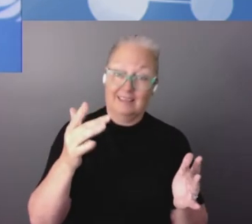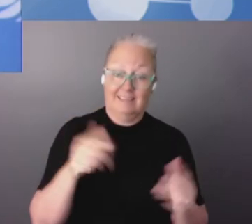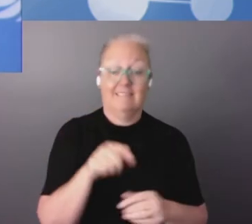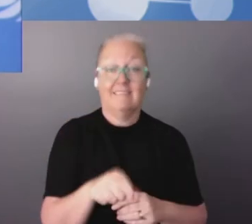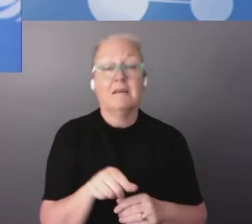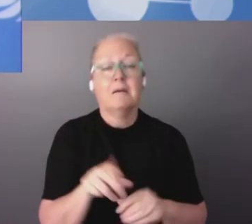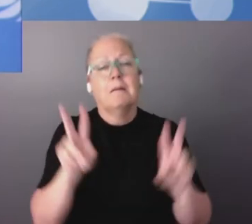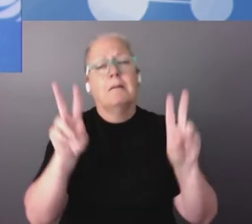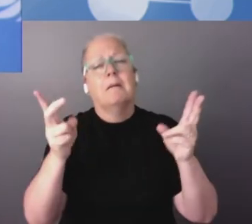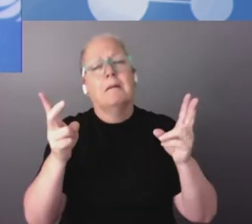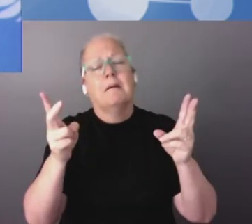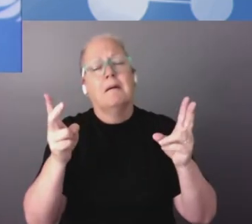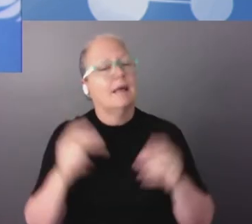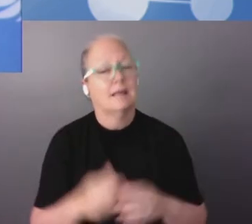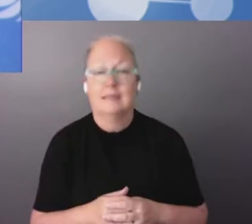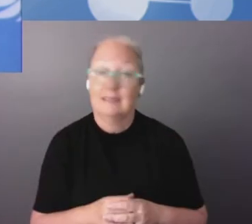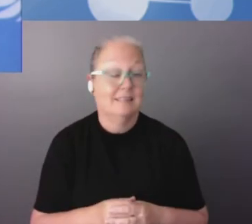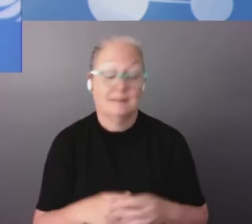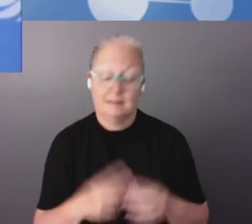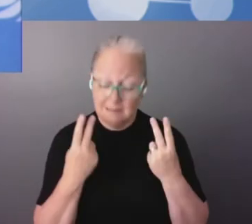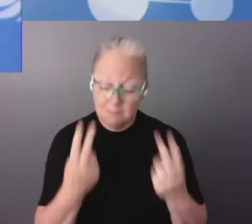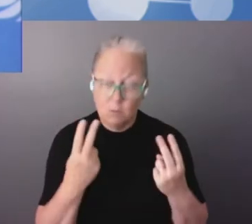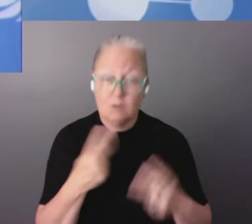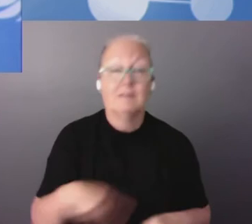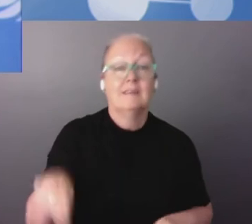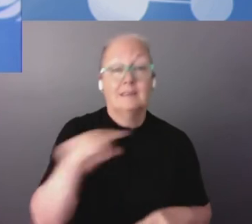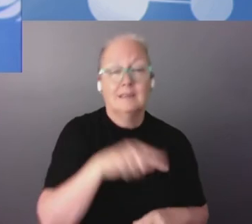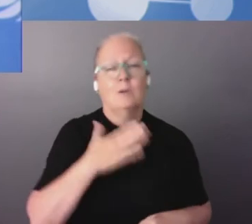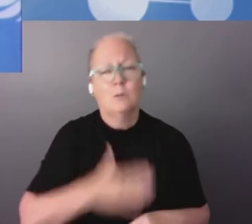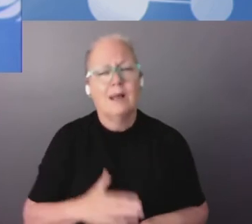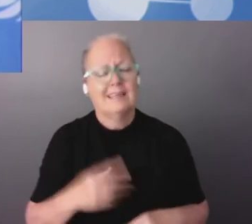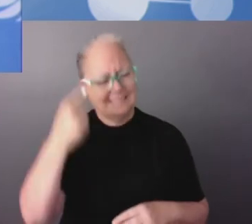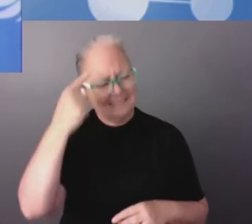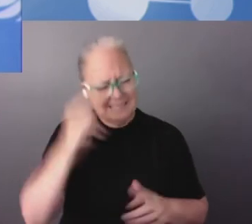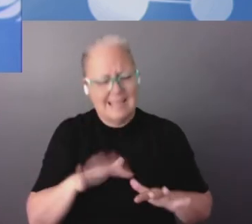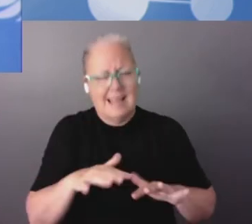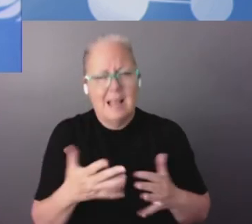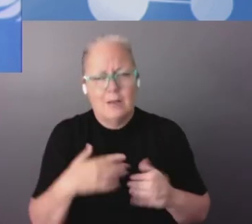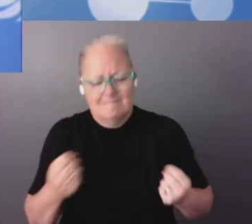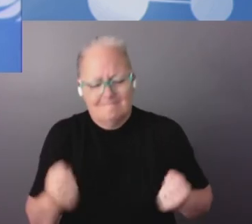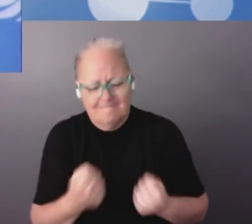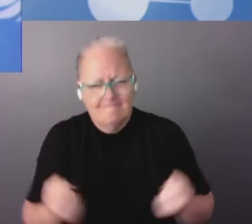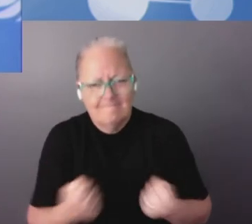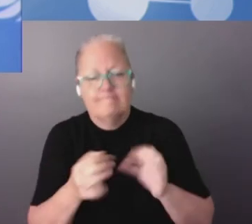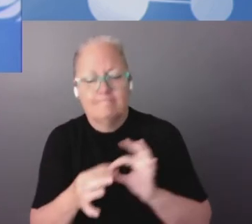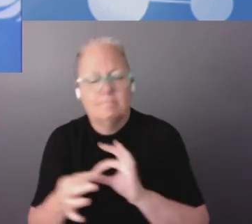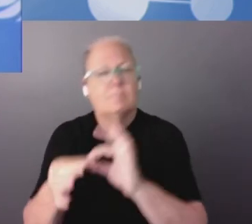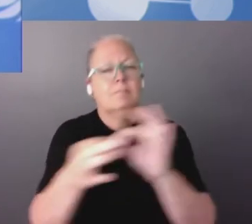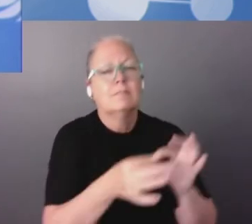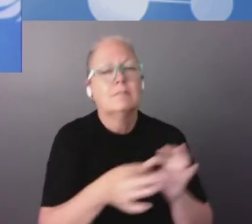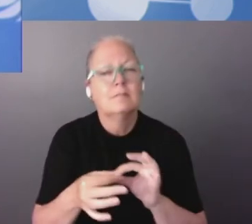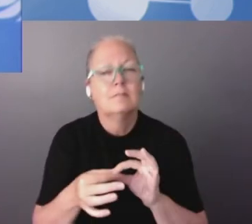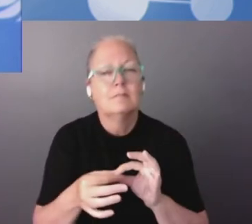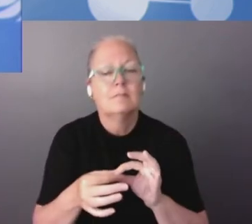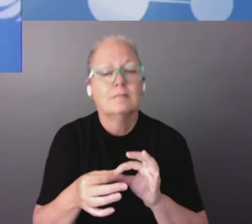pone retos muy importantes frente de nosotros porque queremos que sea el Internet una comunidad libre, abierta y